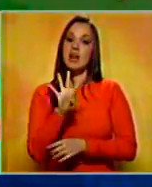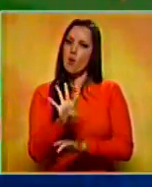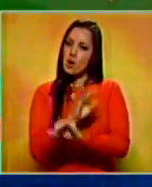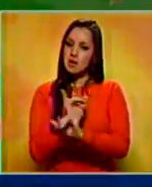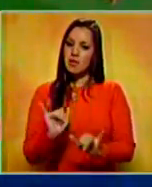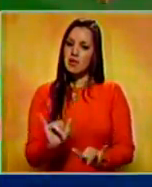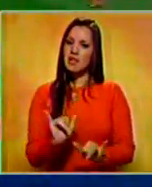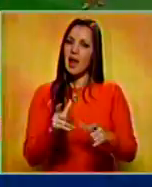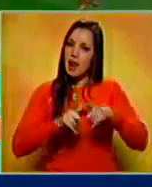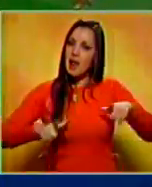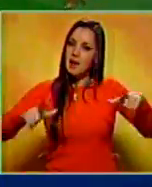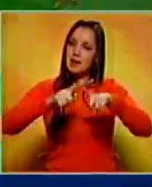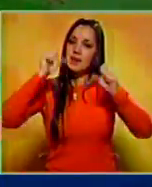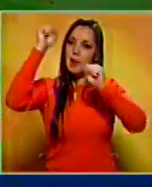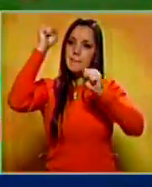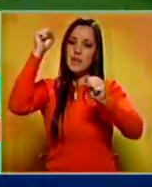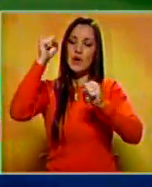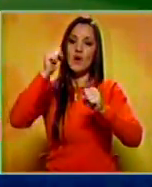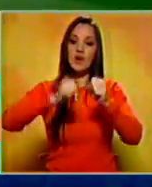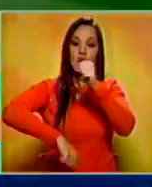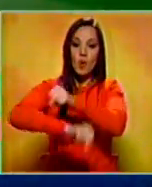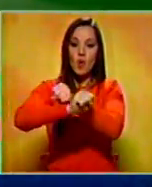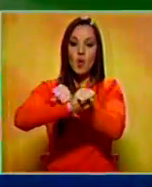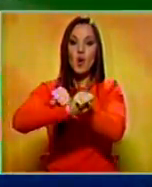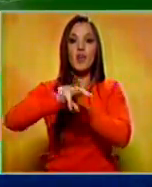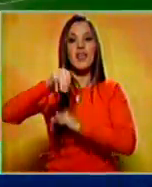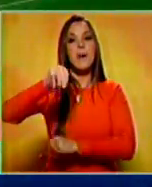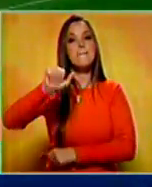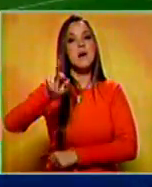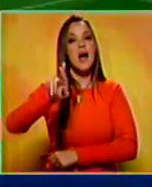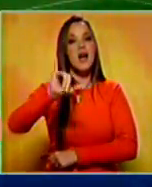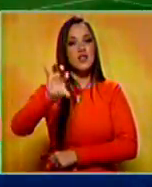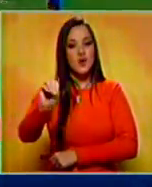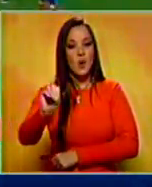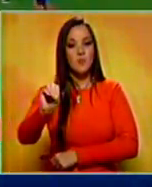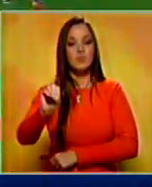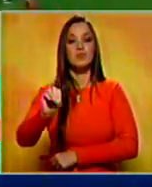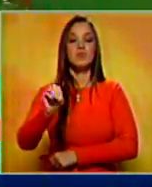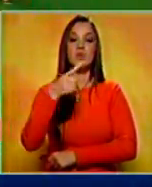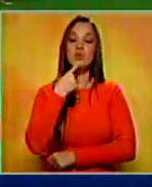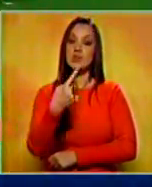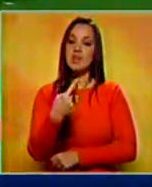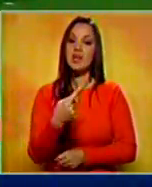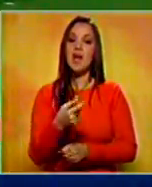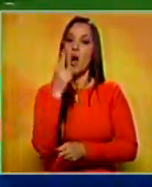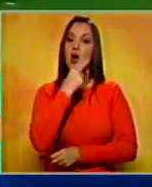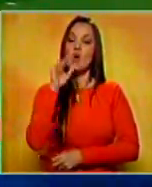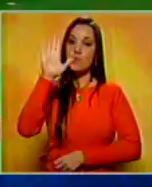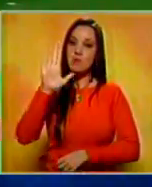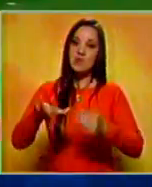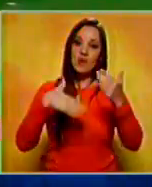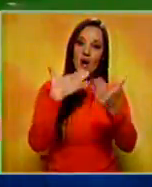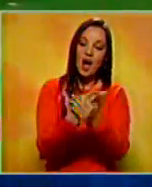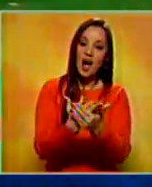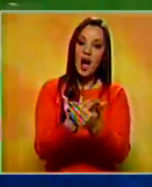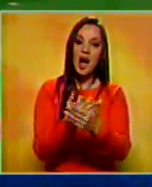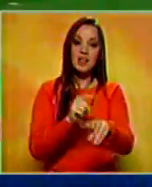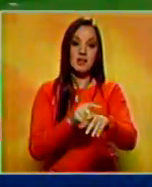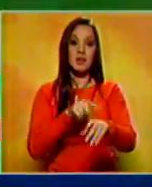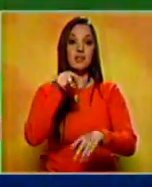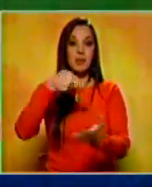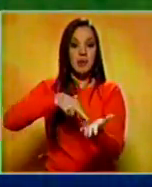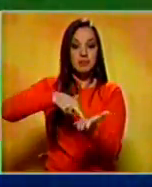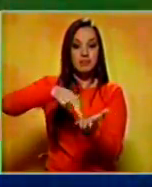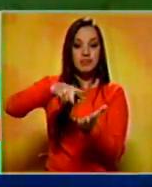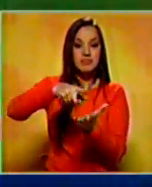la Liga de Campeones. Gol de Mario Suárez al minuto 27 colocó la igualdad en el marcador global, lo que llevó el compromiso hasta la prórroga y luego la tanda de penales,